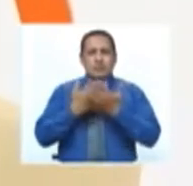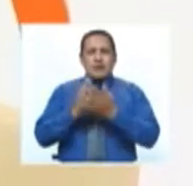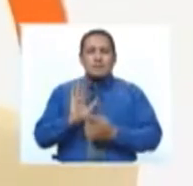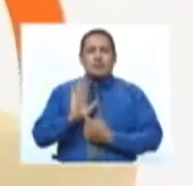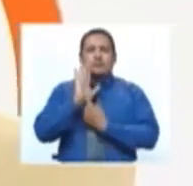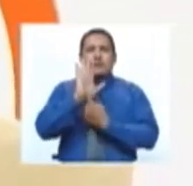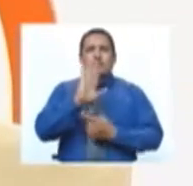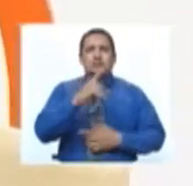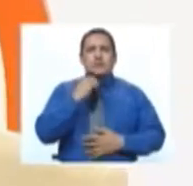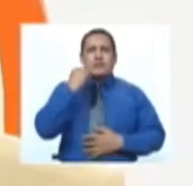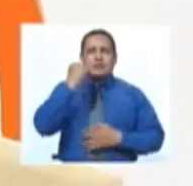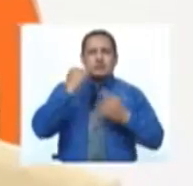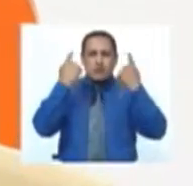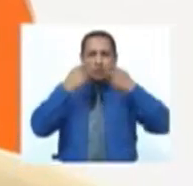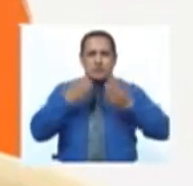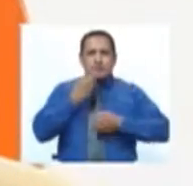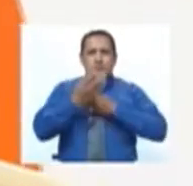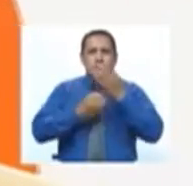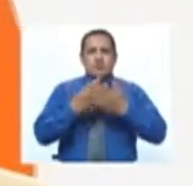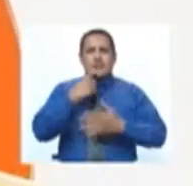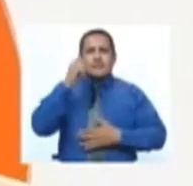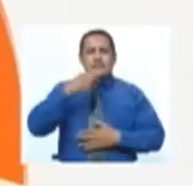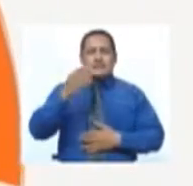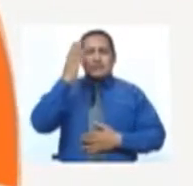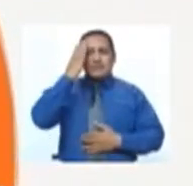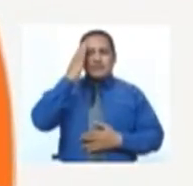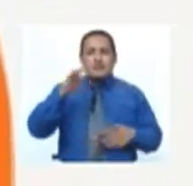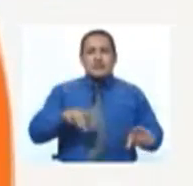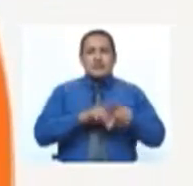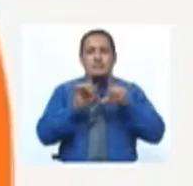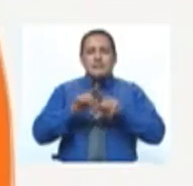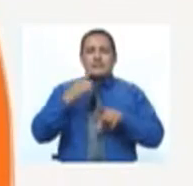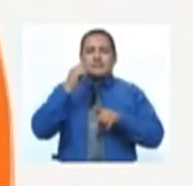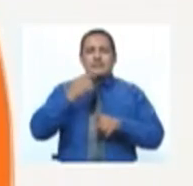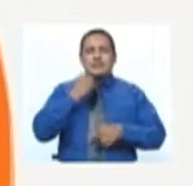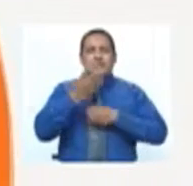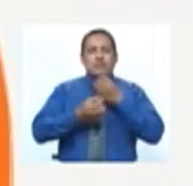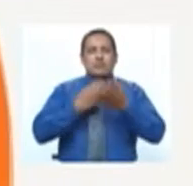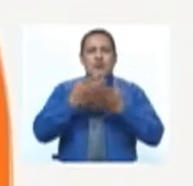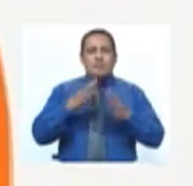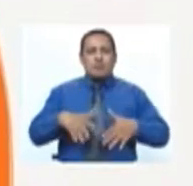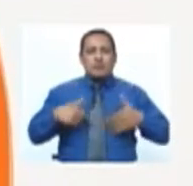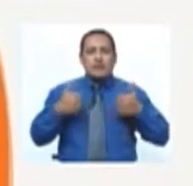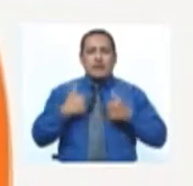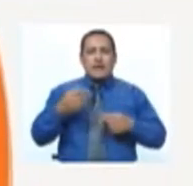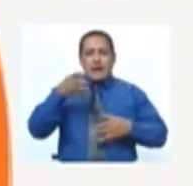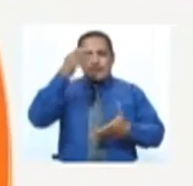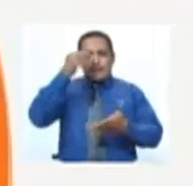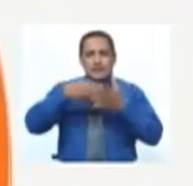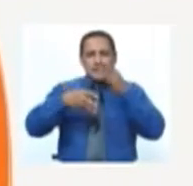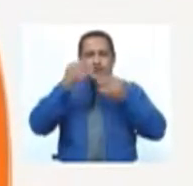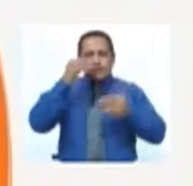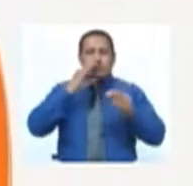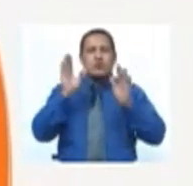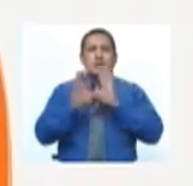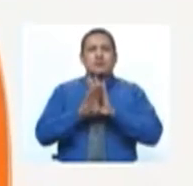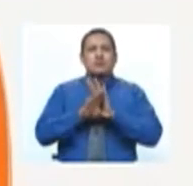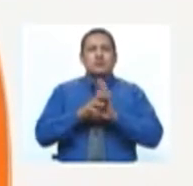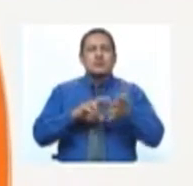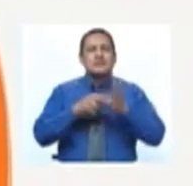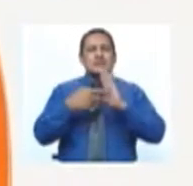sus derechos, porque es información que usted necesita conocer y además necesita también poder manejar, como por